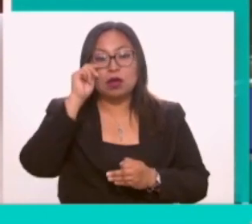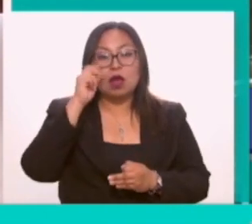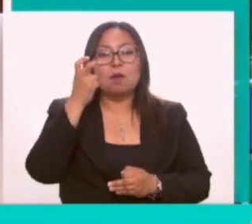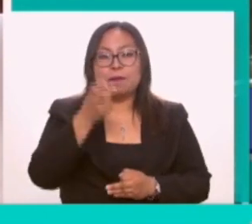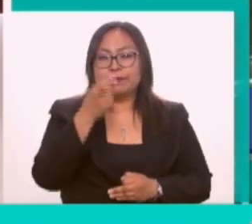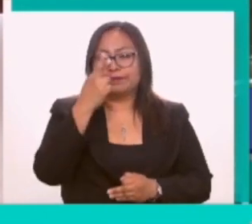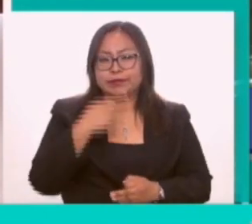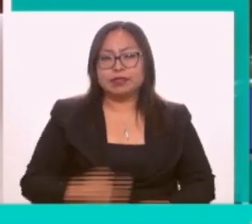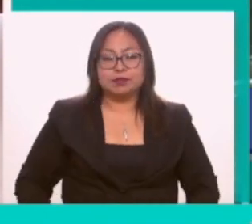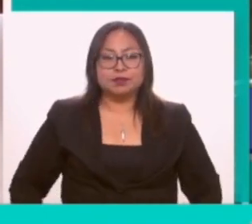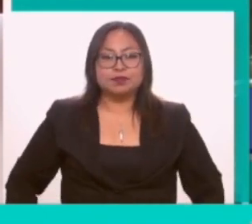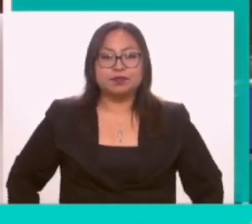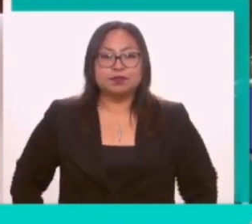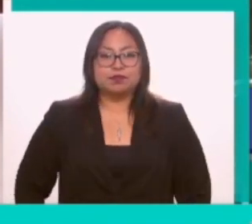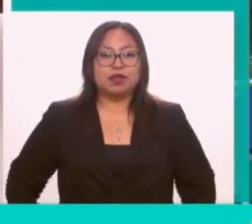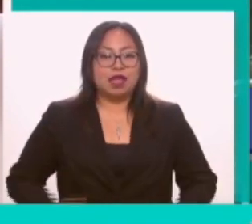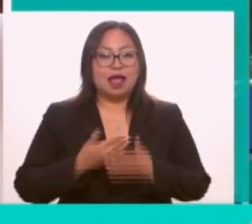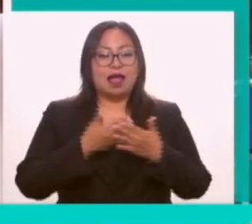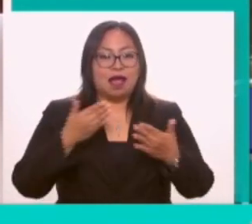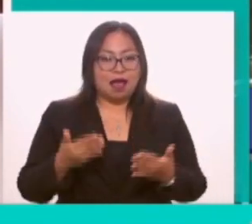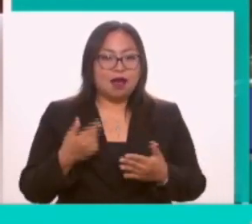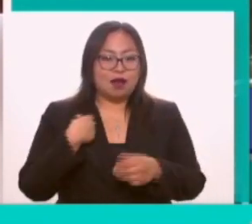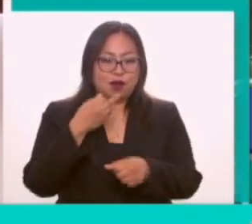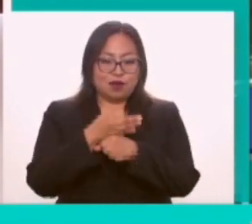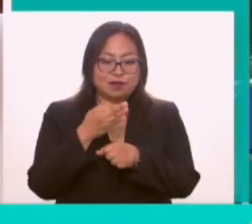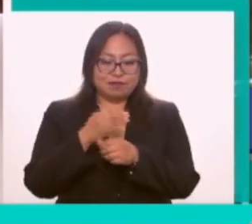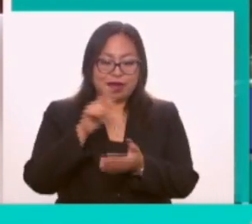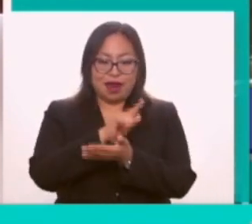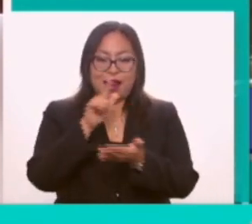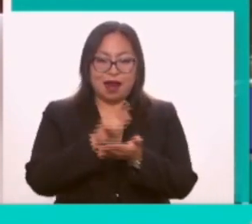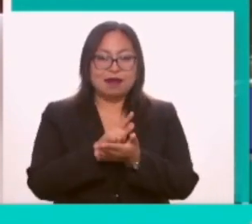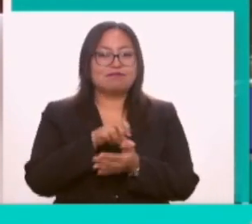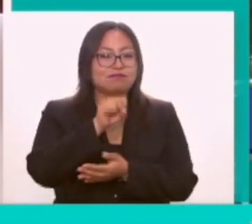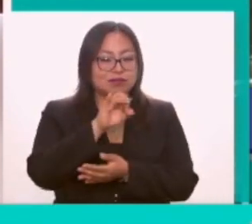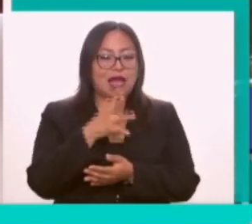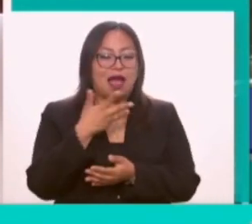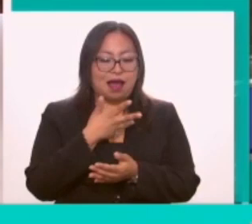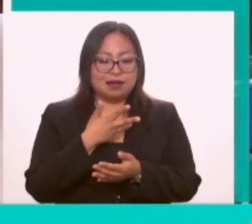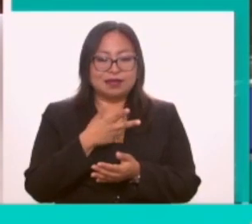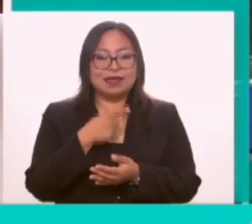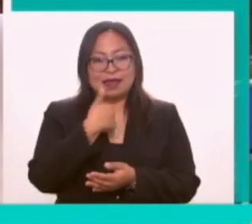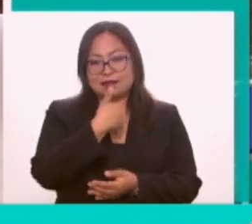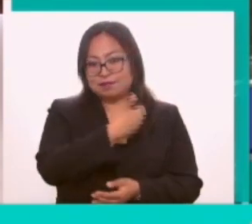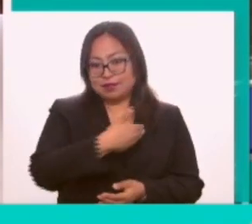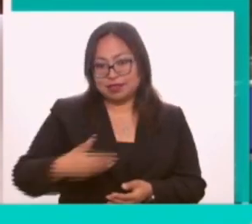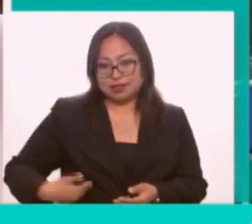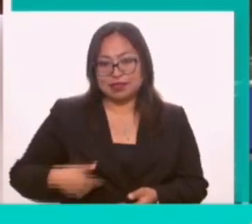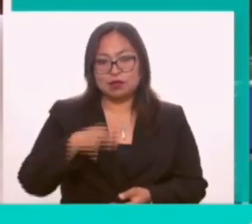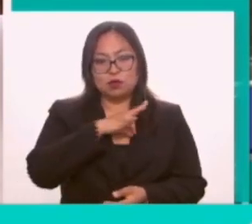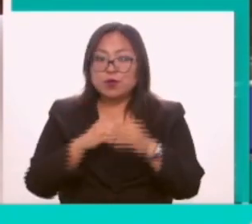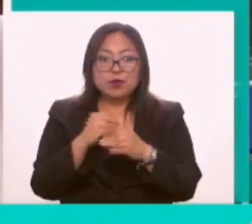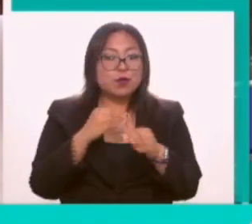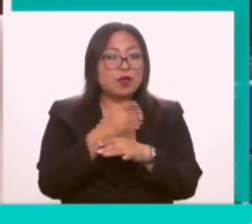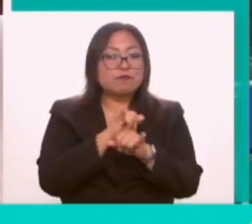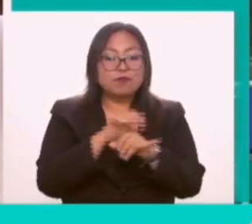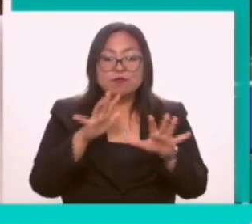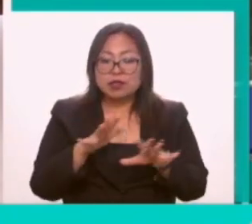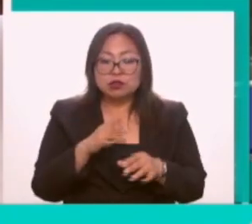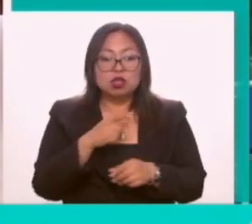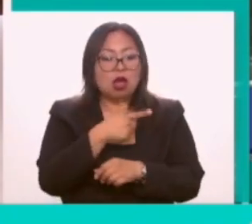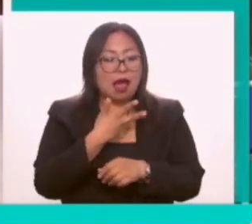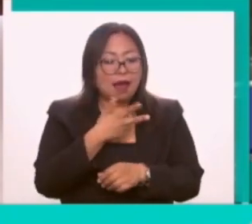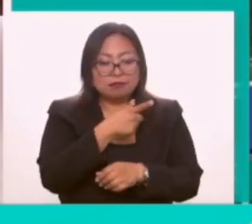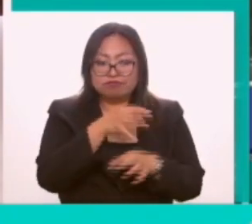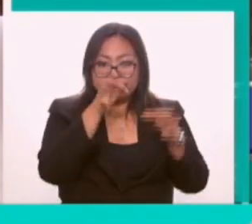aplica, por supuesto, a los nombramientos que legalmente corresponde realizar al presidente de la República. Es aquí donde